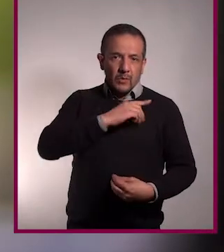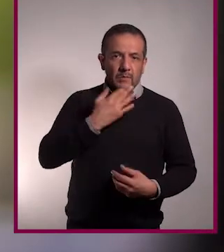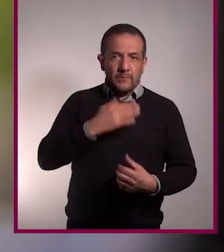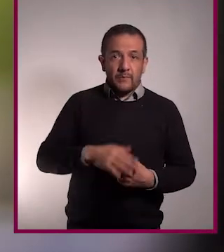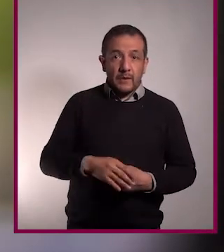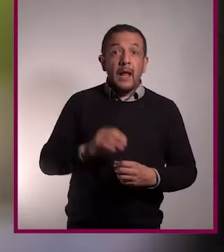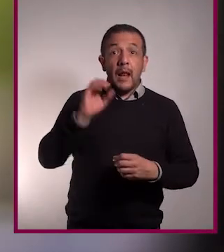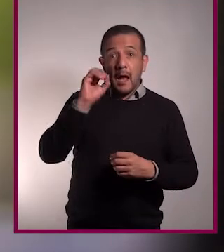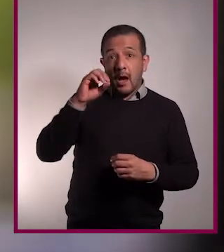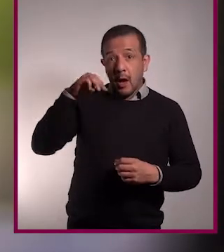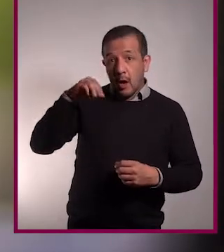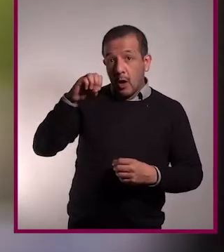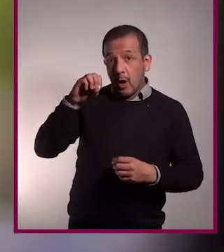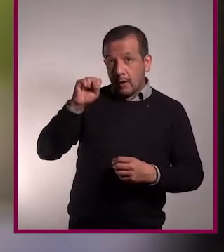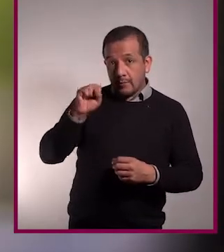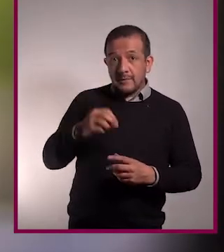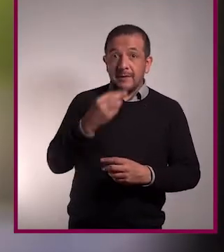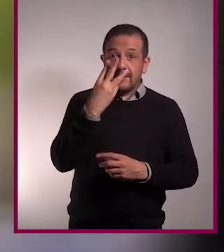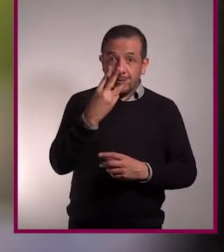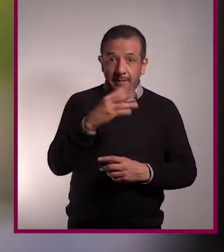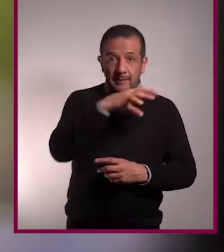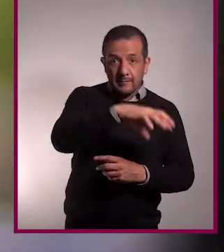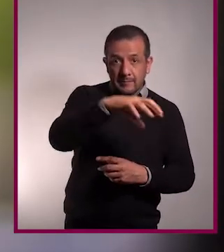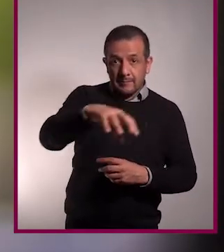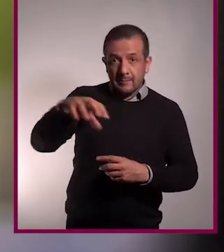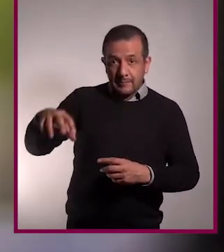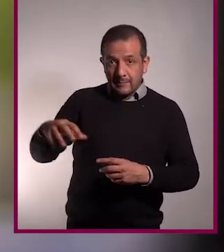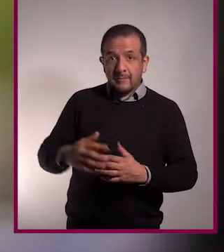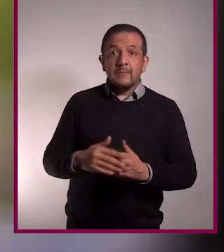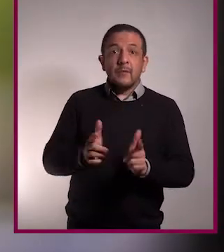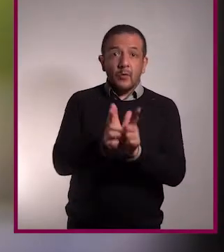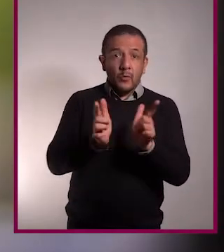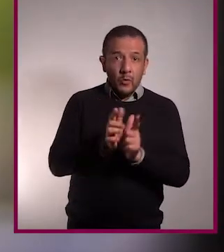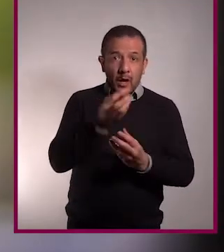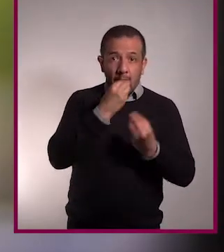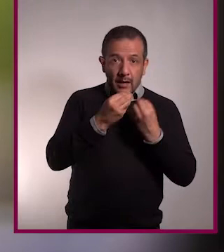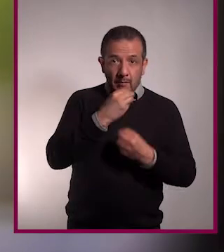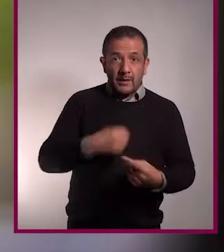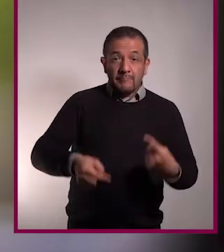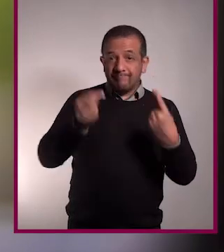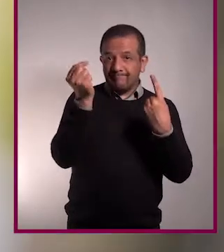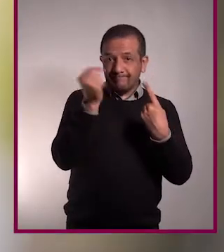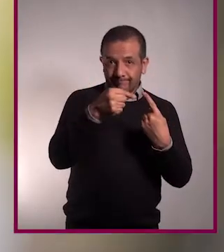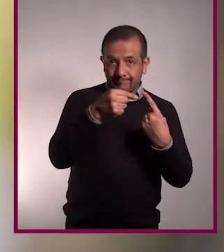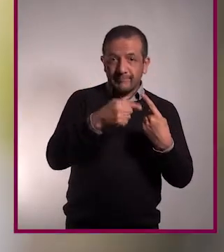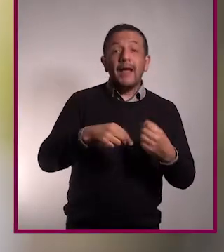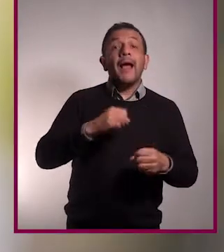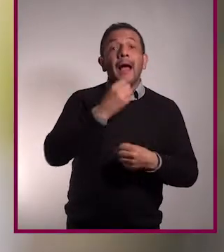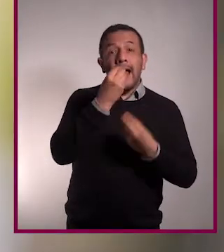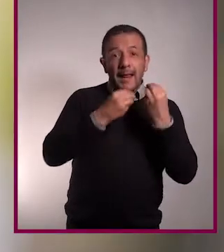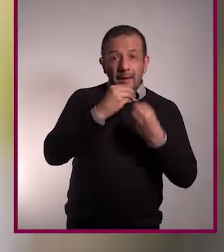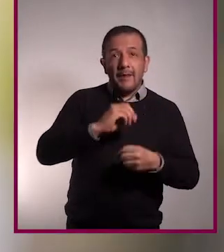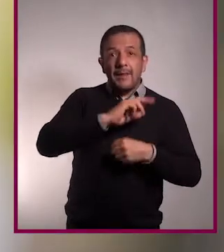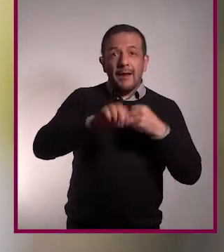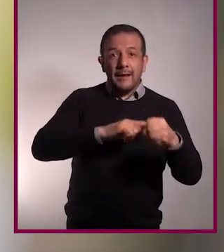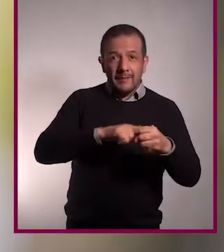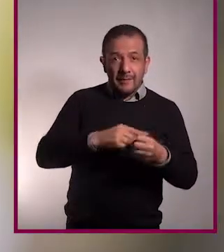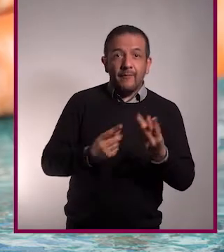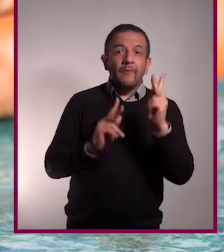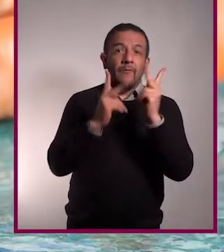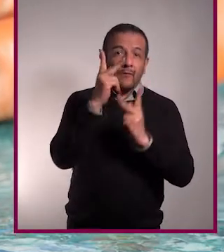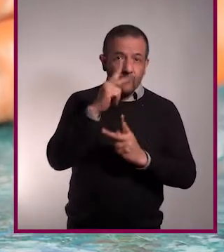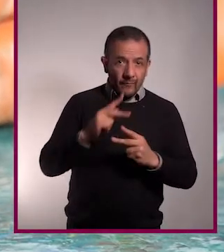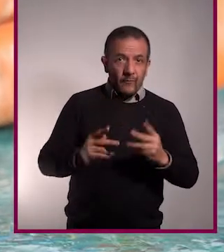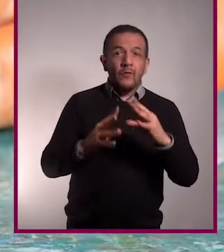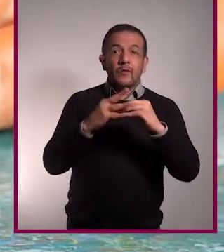La Organización Panamericana de la Salud considera 3 grupos de alimentos según el impacto que tienen en nuestra salud. El primero son los alimentos